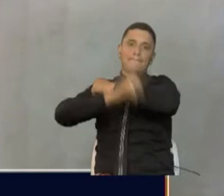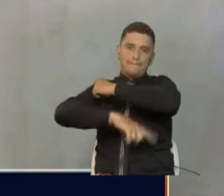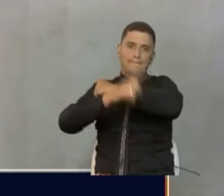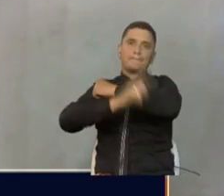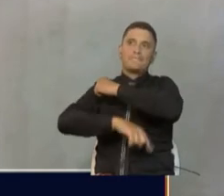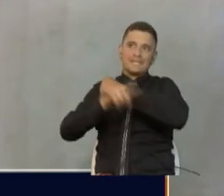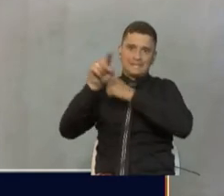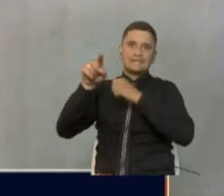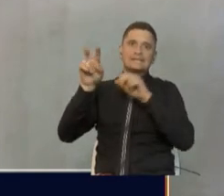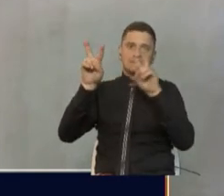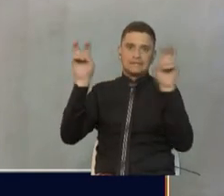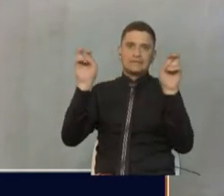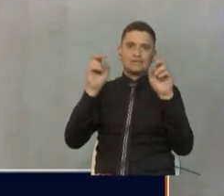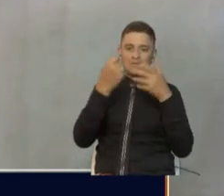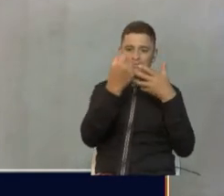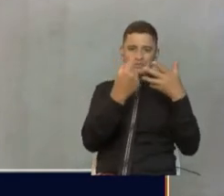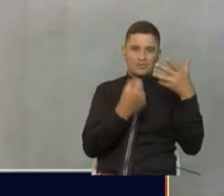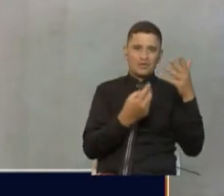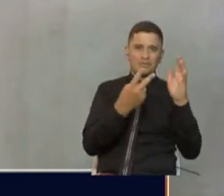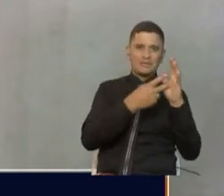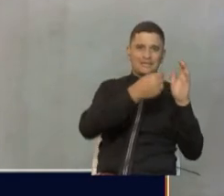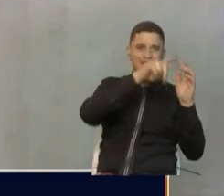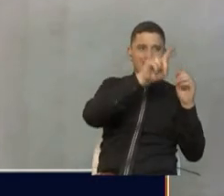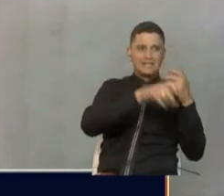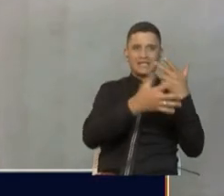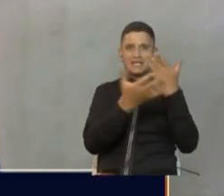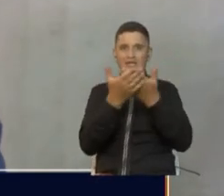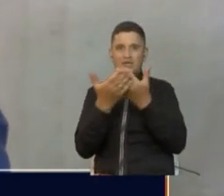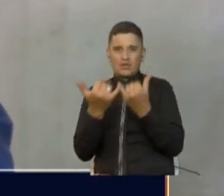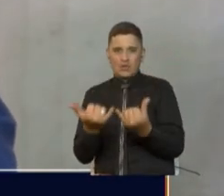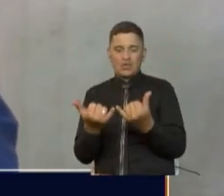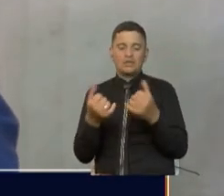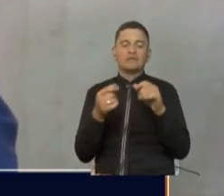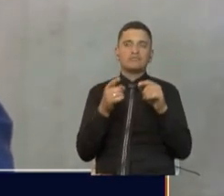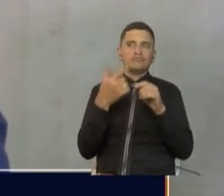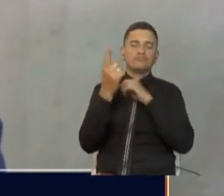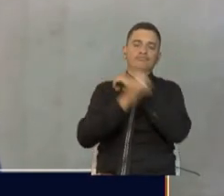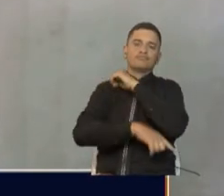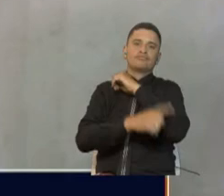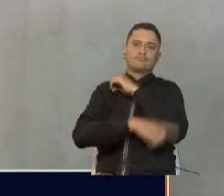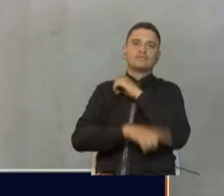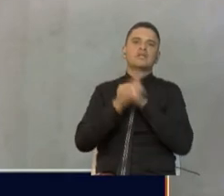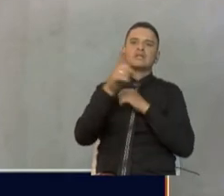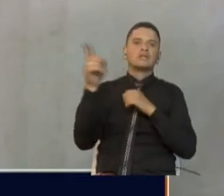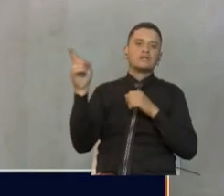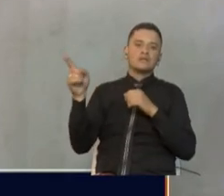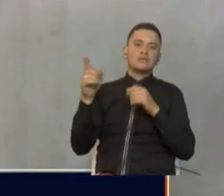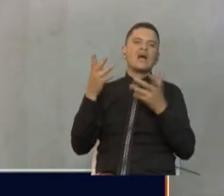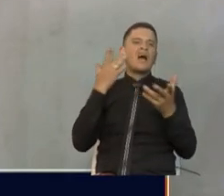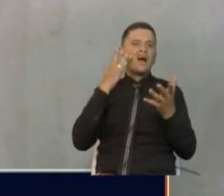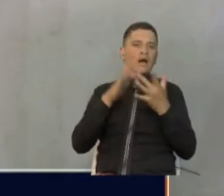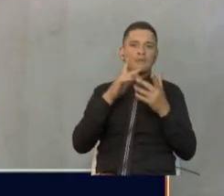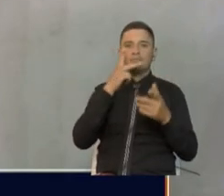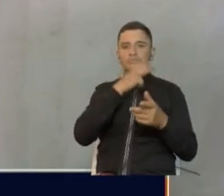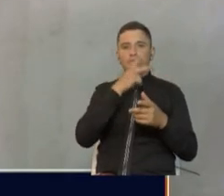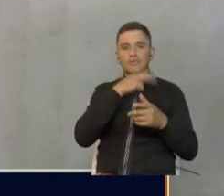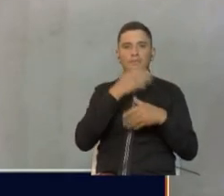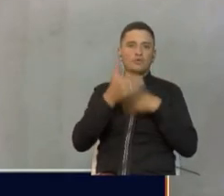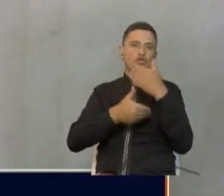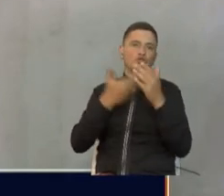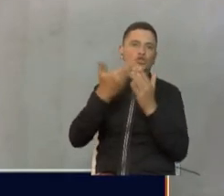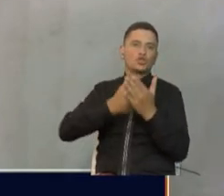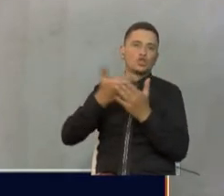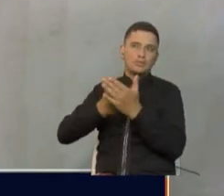trayecto pedido en el cuestionario entre el 2016 y la presente y únicamente corresponden a fraudes por procesos